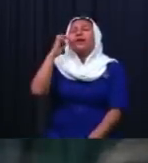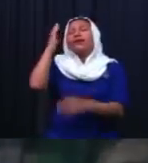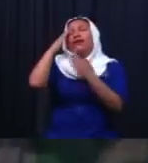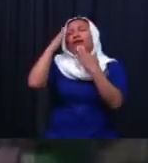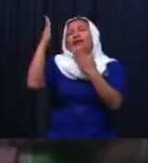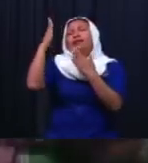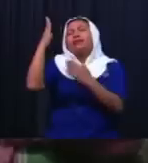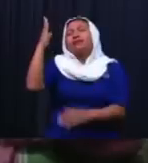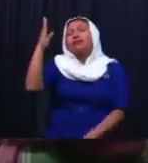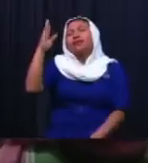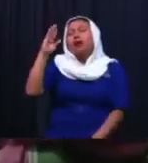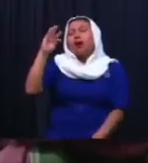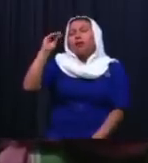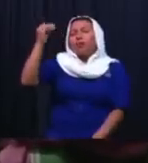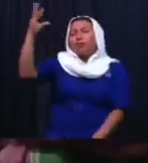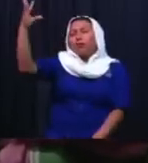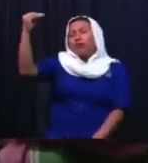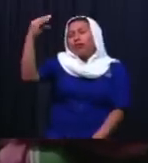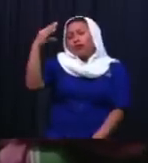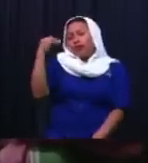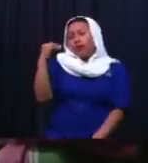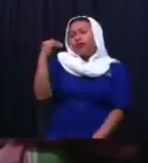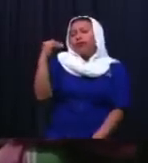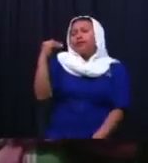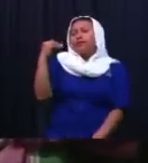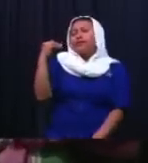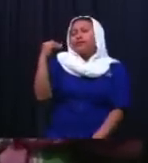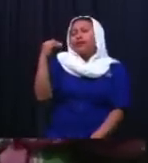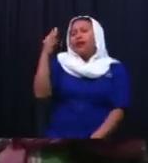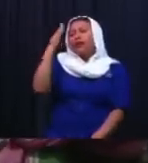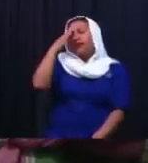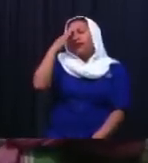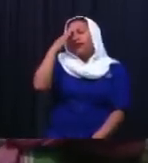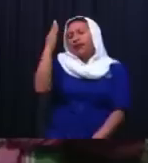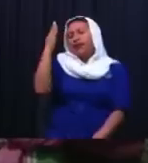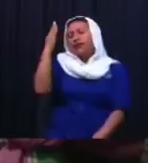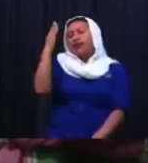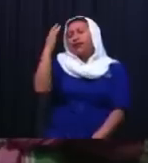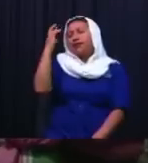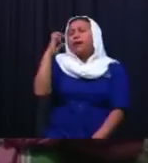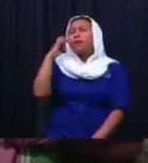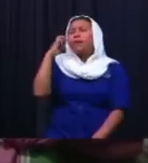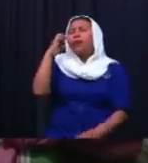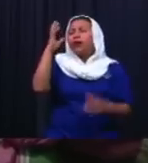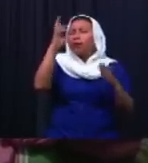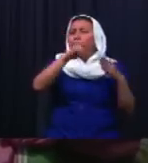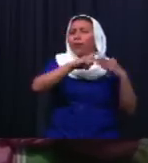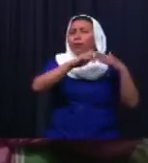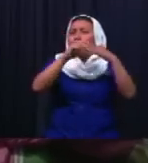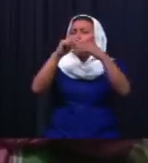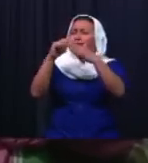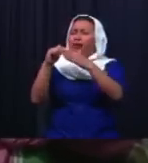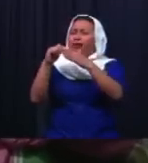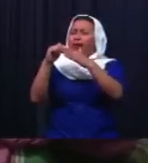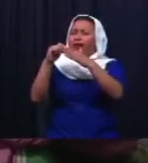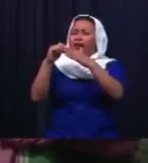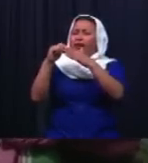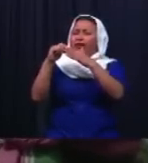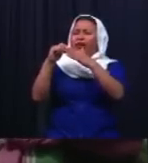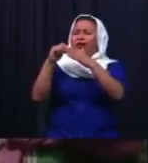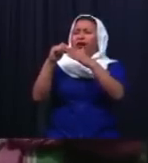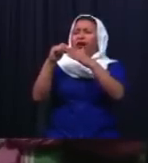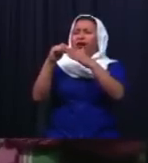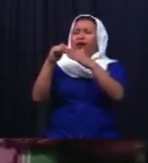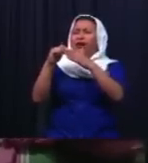de tiempo, Señor. Gracias, Señor, por dirigir una unción especial, Padre, para